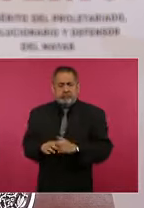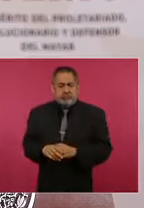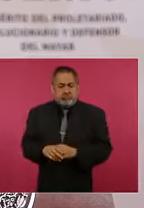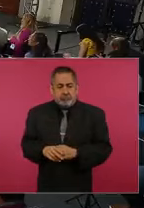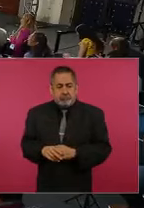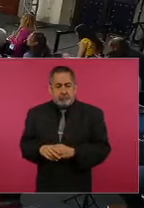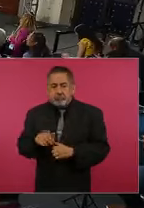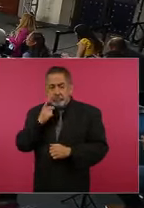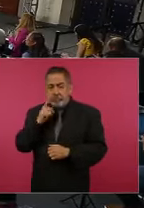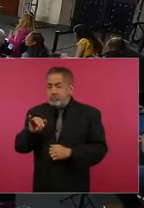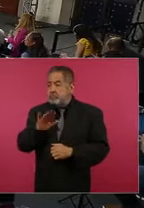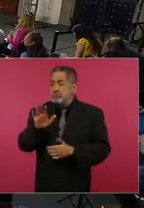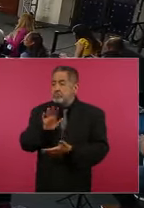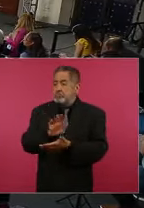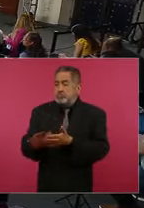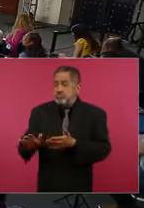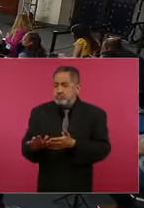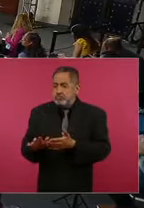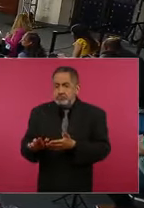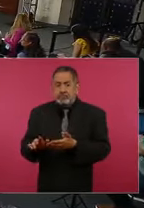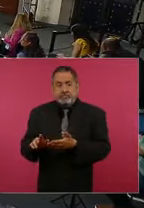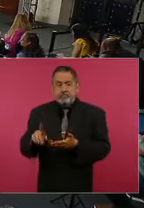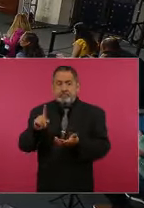había, aquí está.